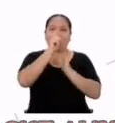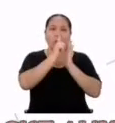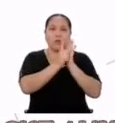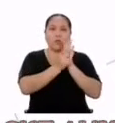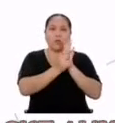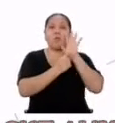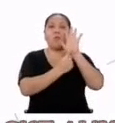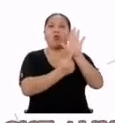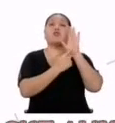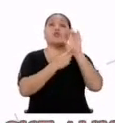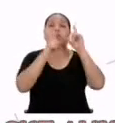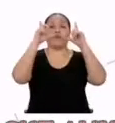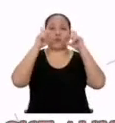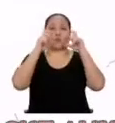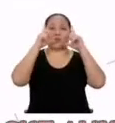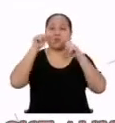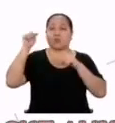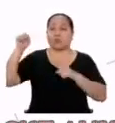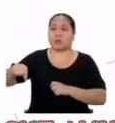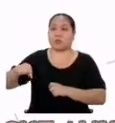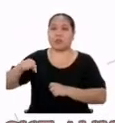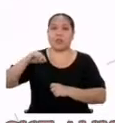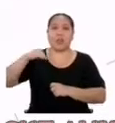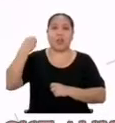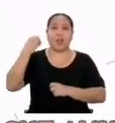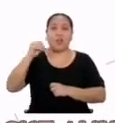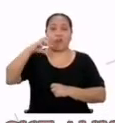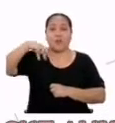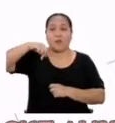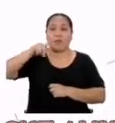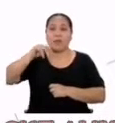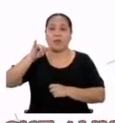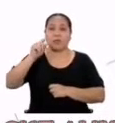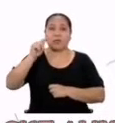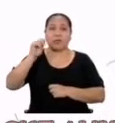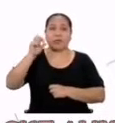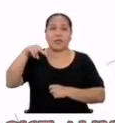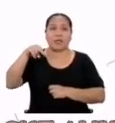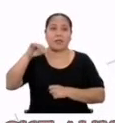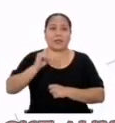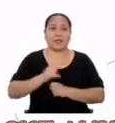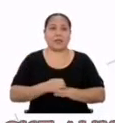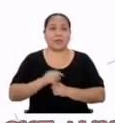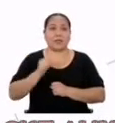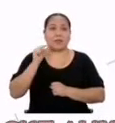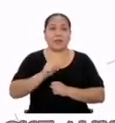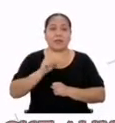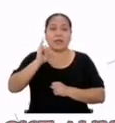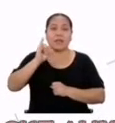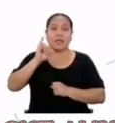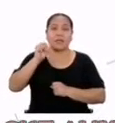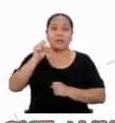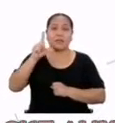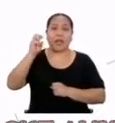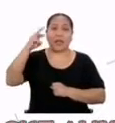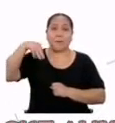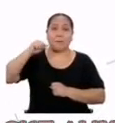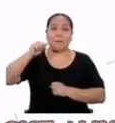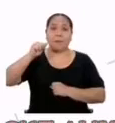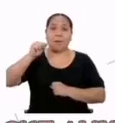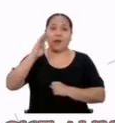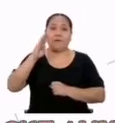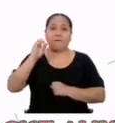fotografías de la joven pakistaní. En Islamabad, La presentación del Informe Mundial